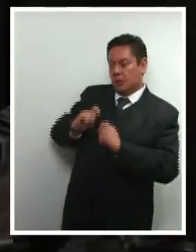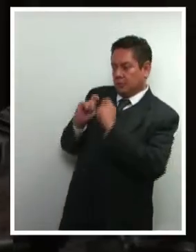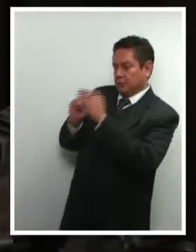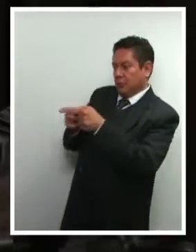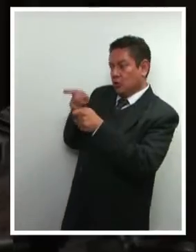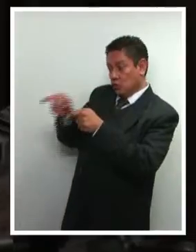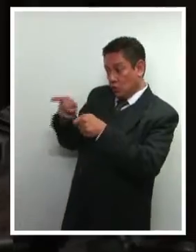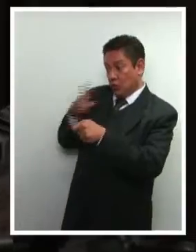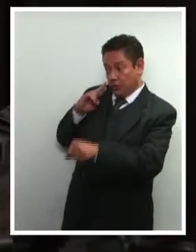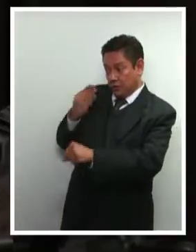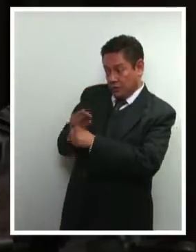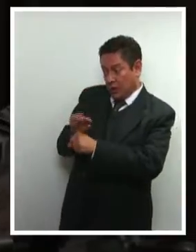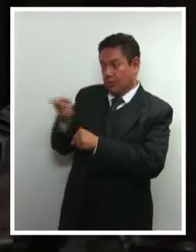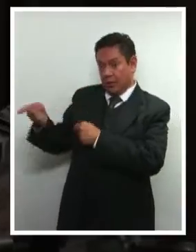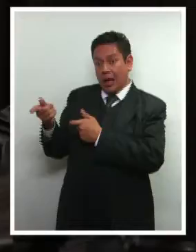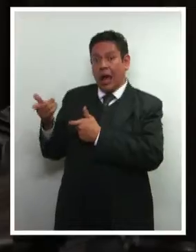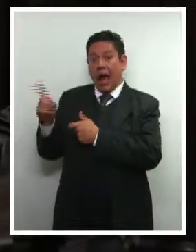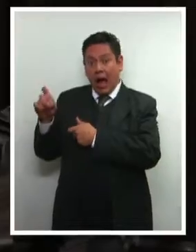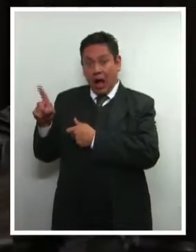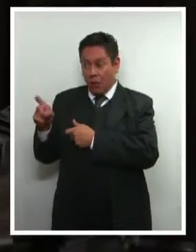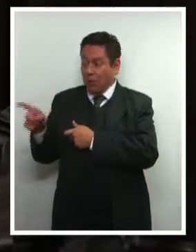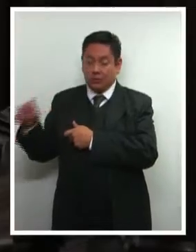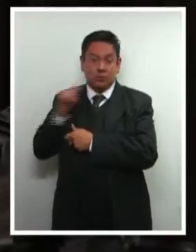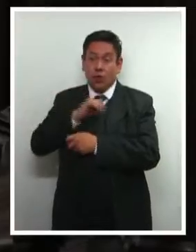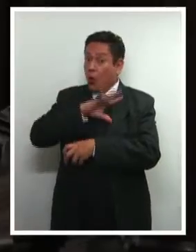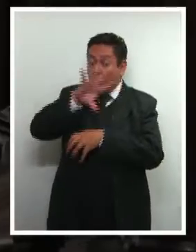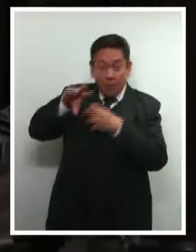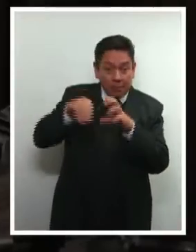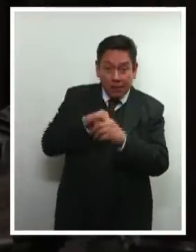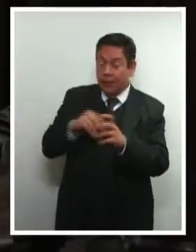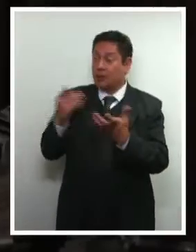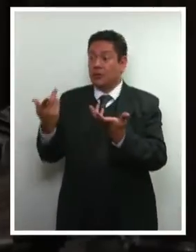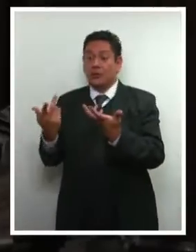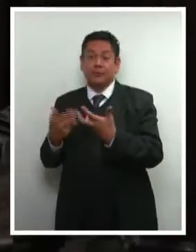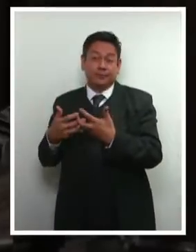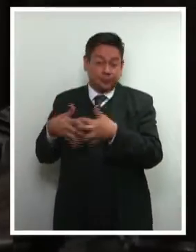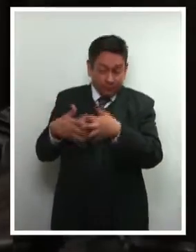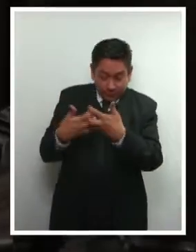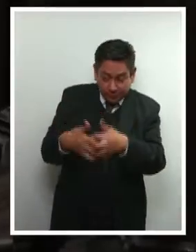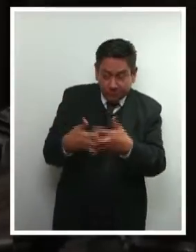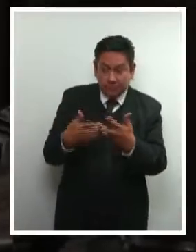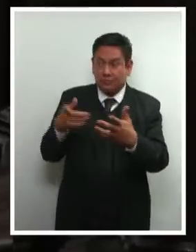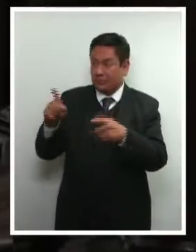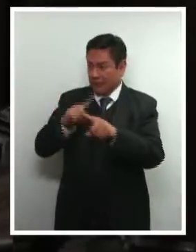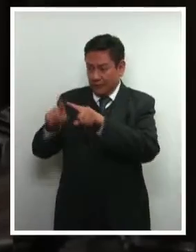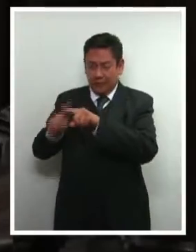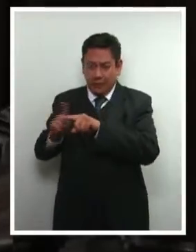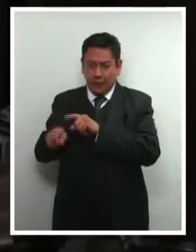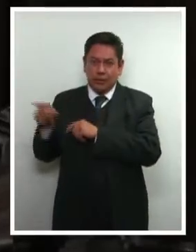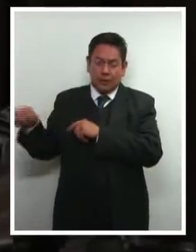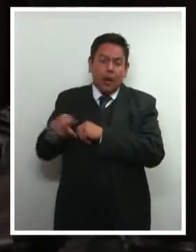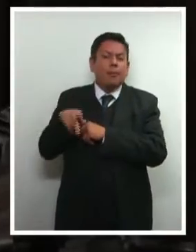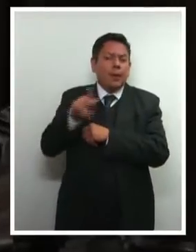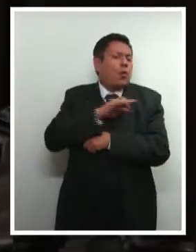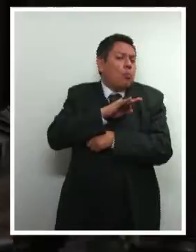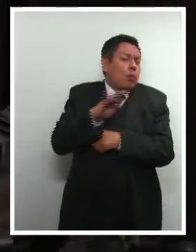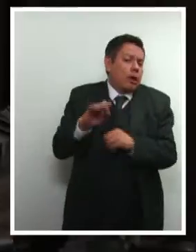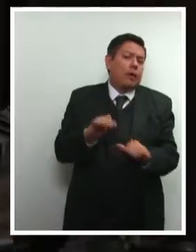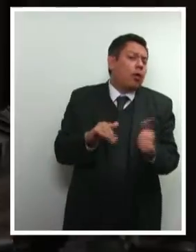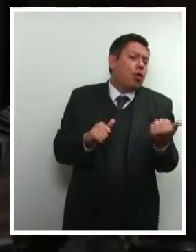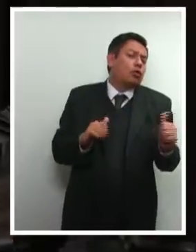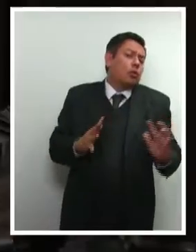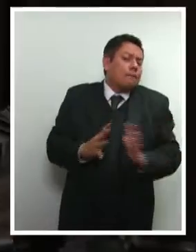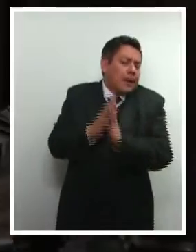necesidad de que se mantenga en manos del gobierno todo el sistema y la infraestructura, pero no cierra la posibilidad de que haya concurrencia